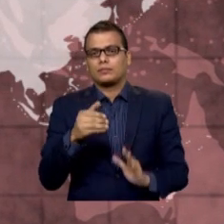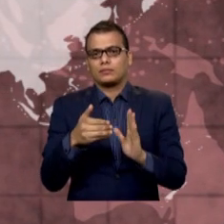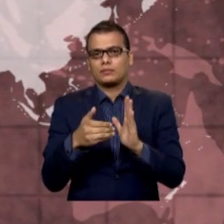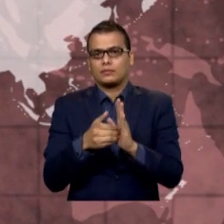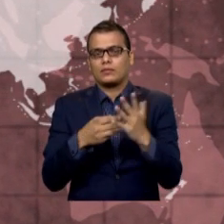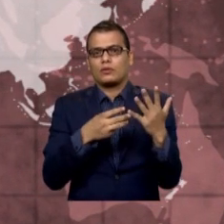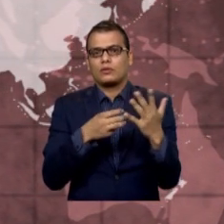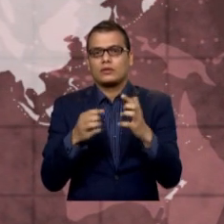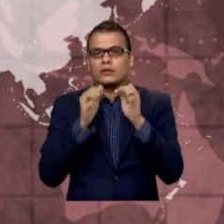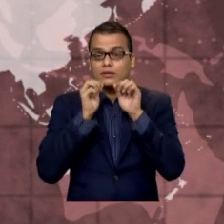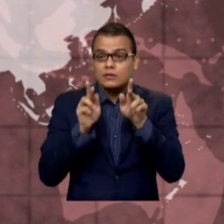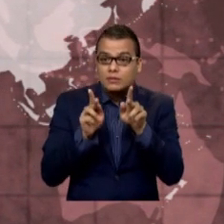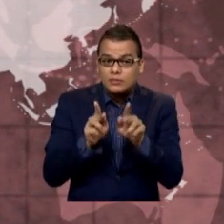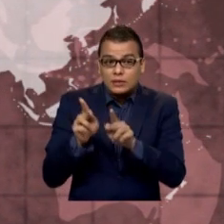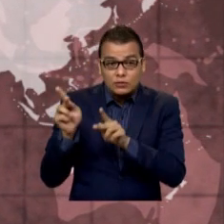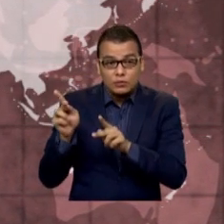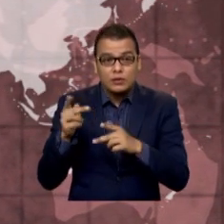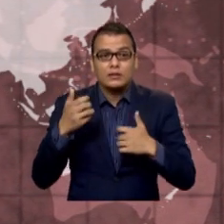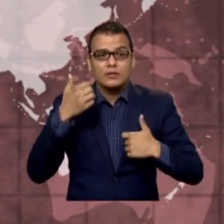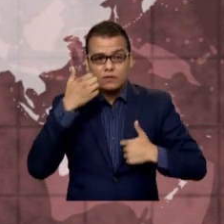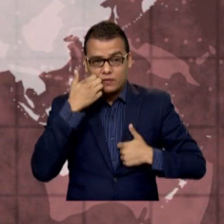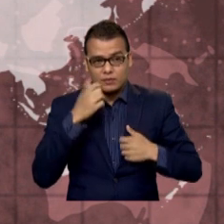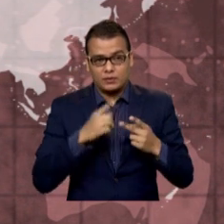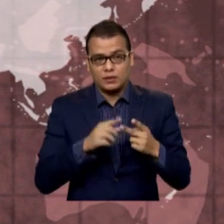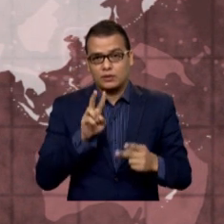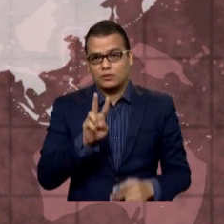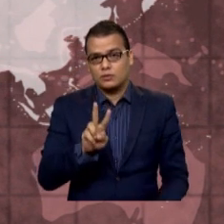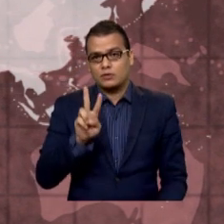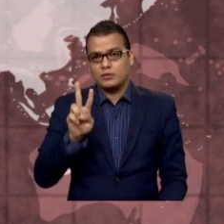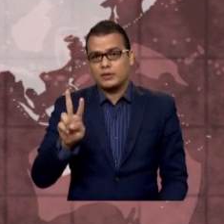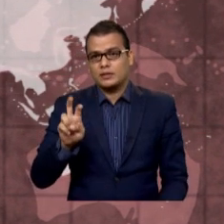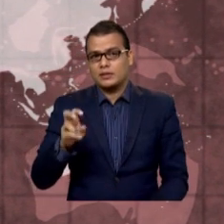3.130.800 personas contagiadas,